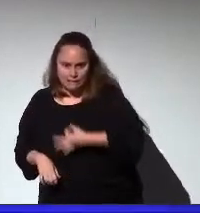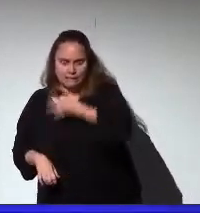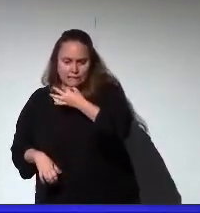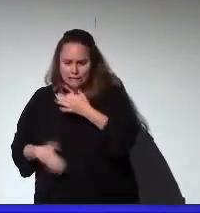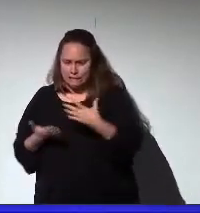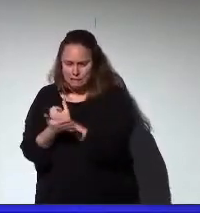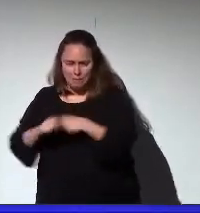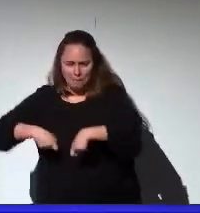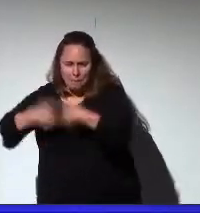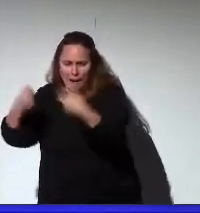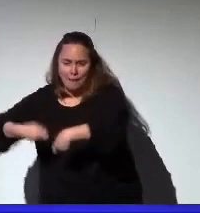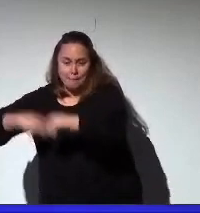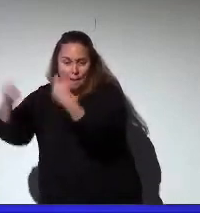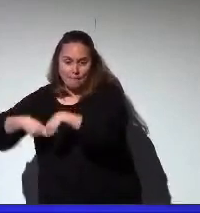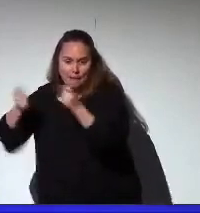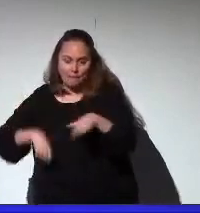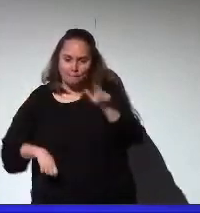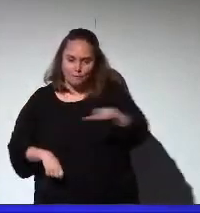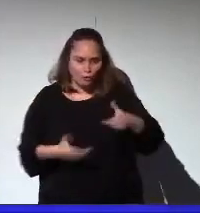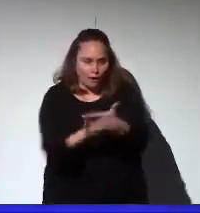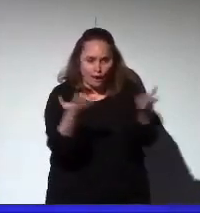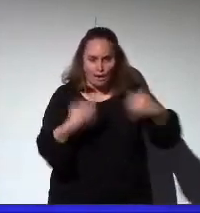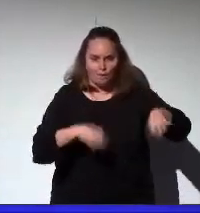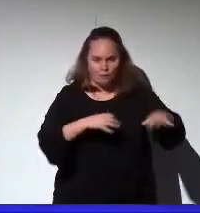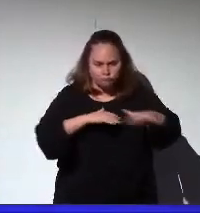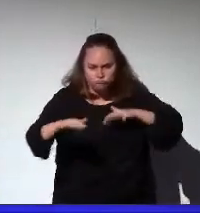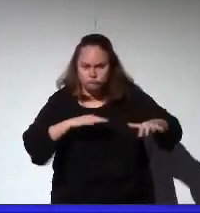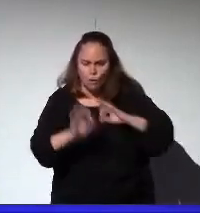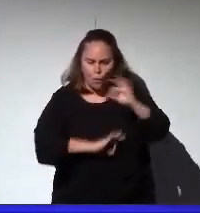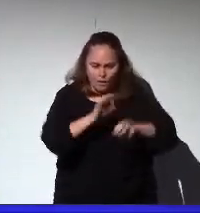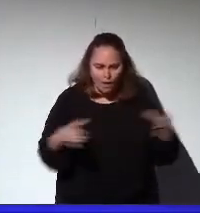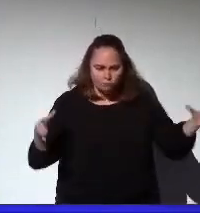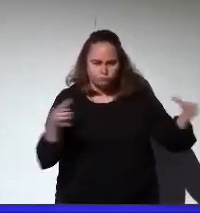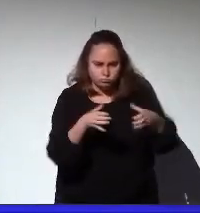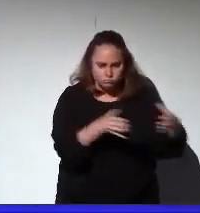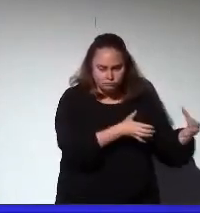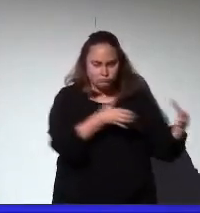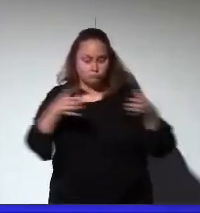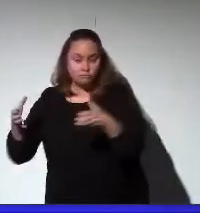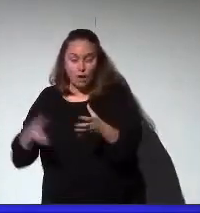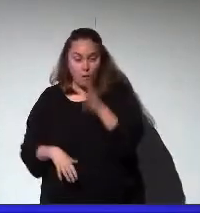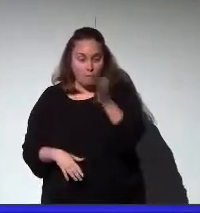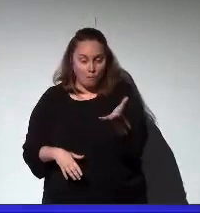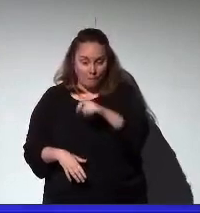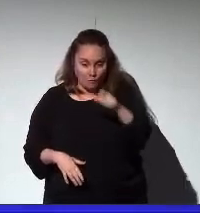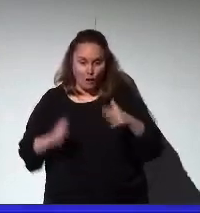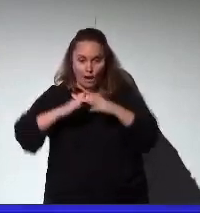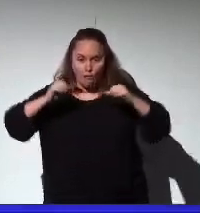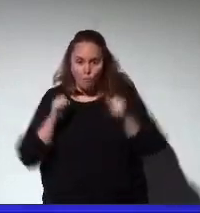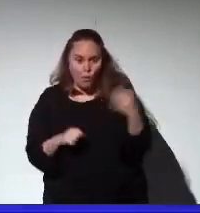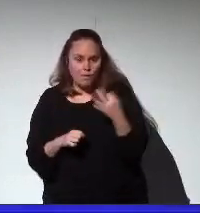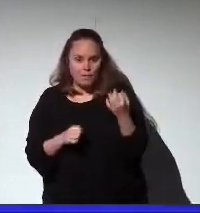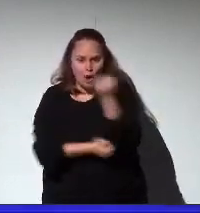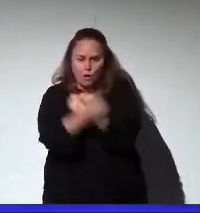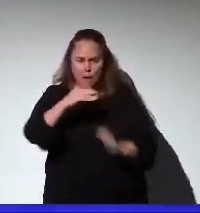para cubrir necesidades sociales que aparecieron porque la gente tenía que quedarse en su casa, porque la economía se paró? ¿Cómo se hubiera